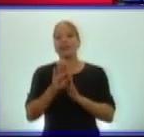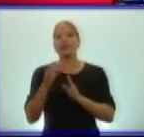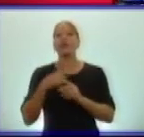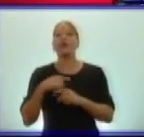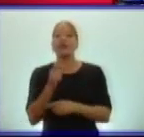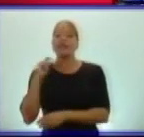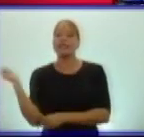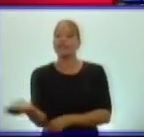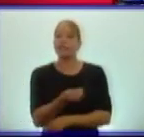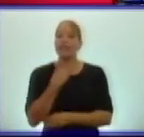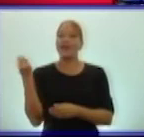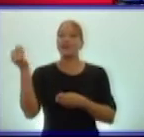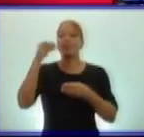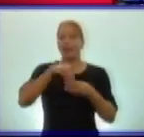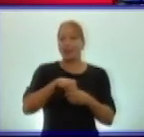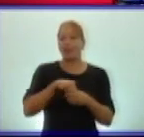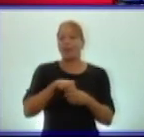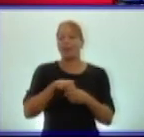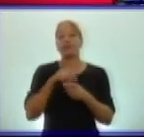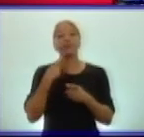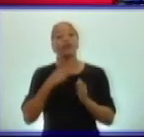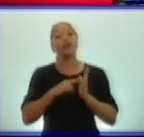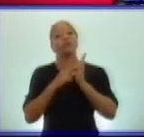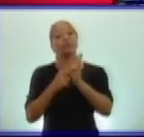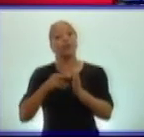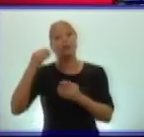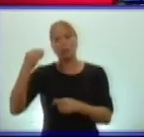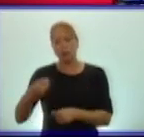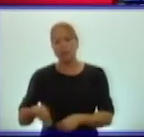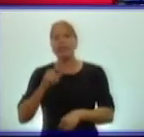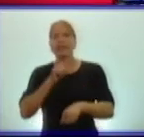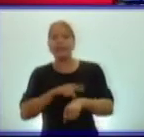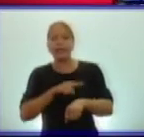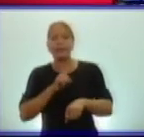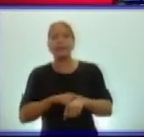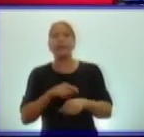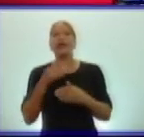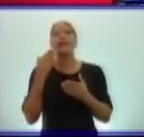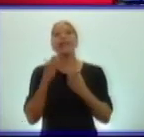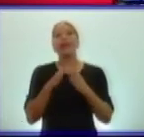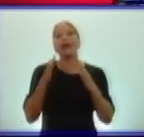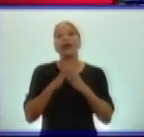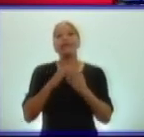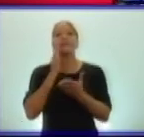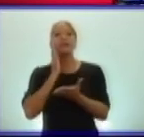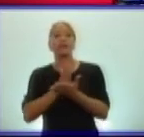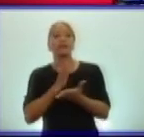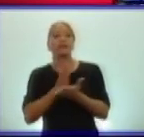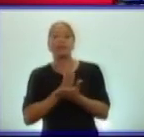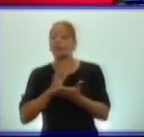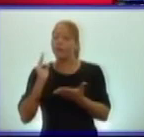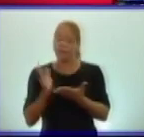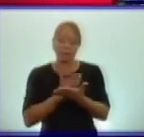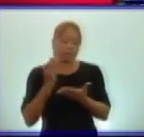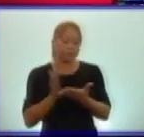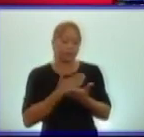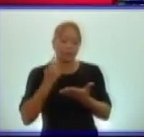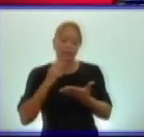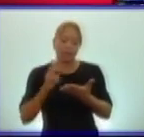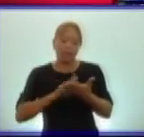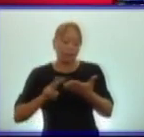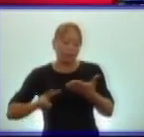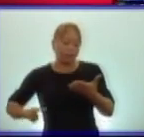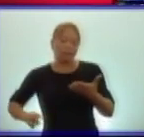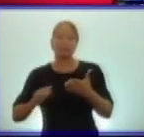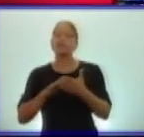seminario integrador. Así que les sugiero que aproveche el tiempo y que estudie el libro de texto, lea el libro de texto. Nosotros